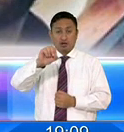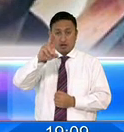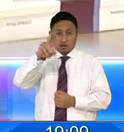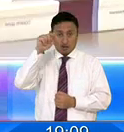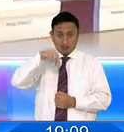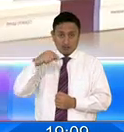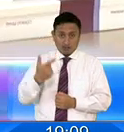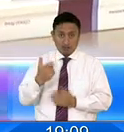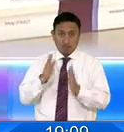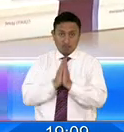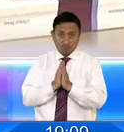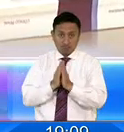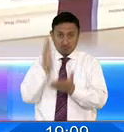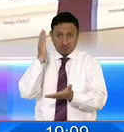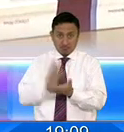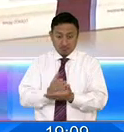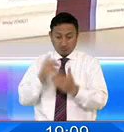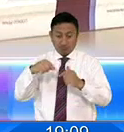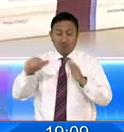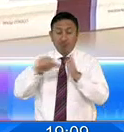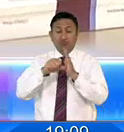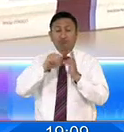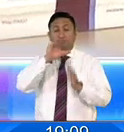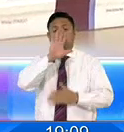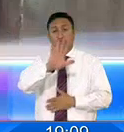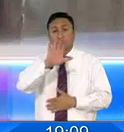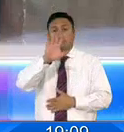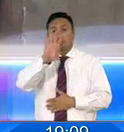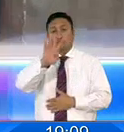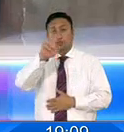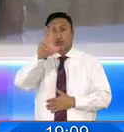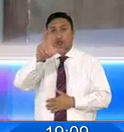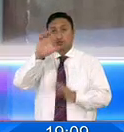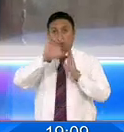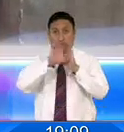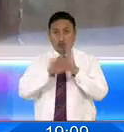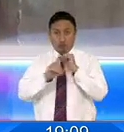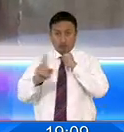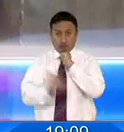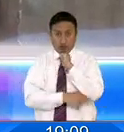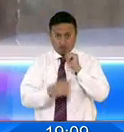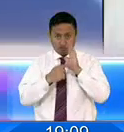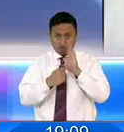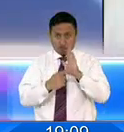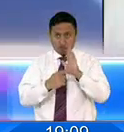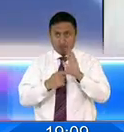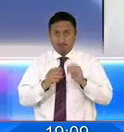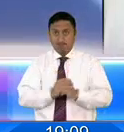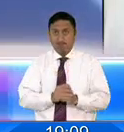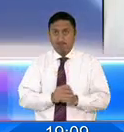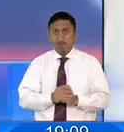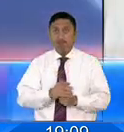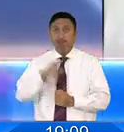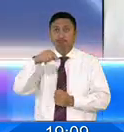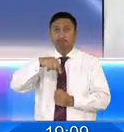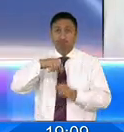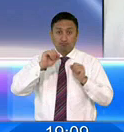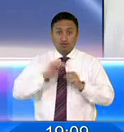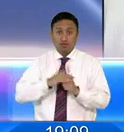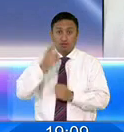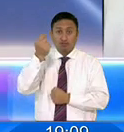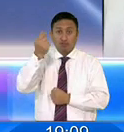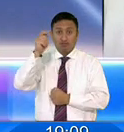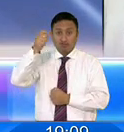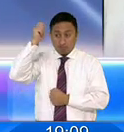caución, misma que se determina en el artículo 543 del Código Orgánico Integral Penal. Esta caución puede ser en dinero en